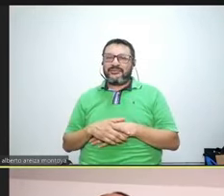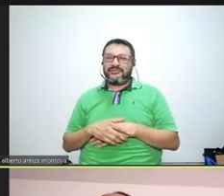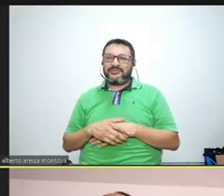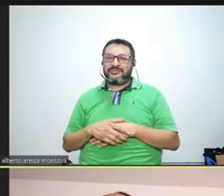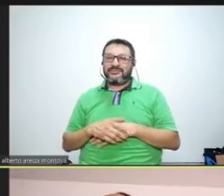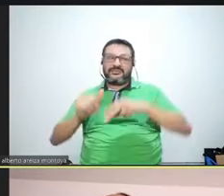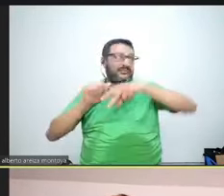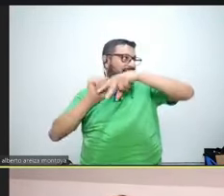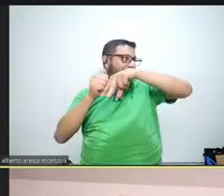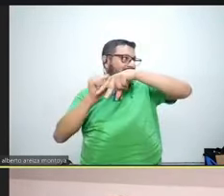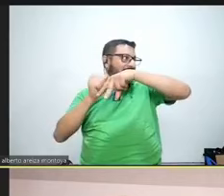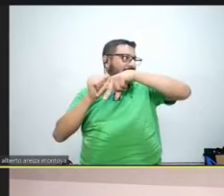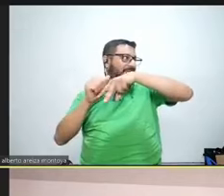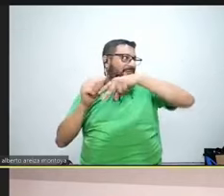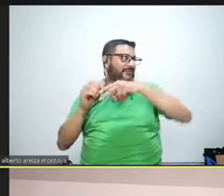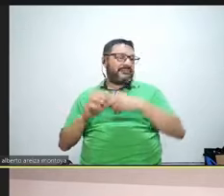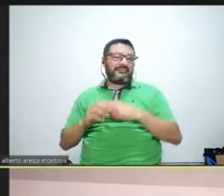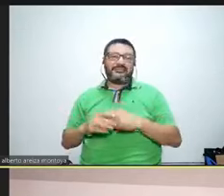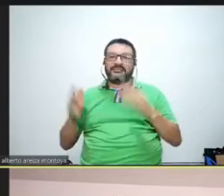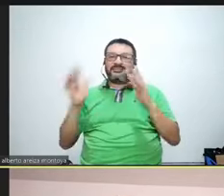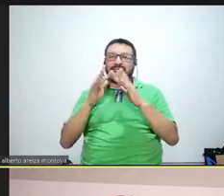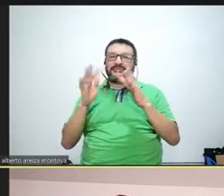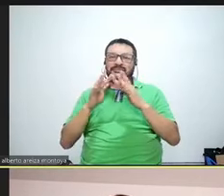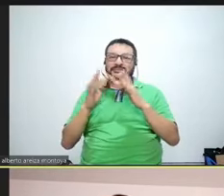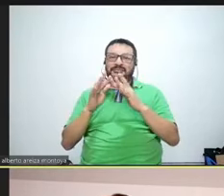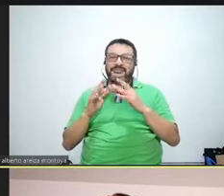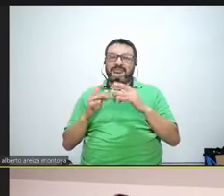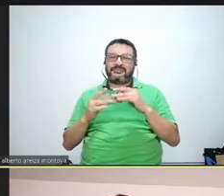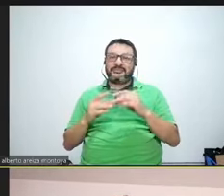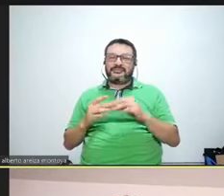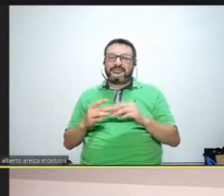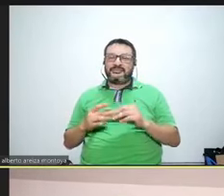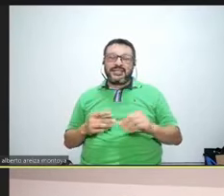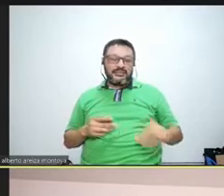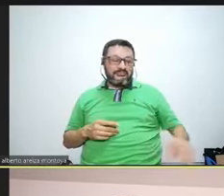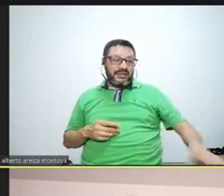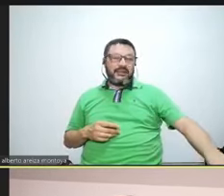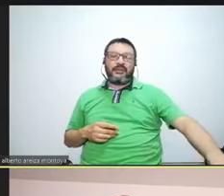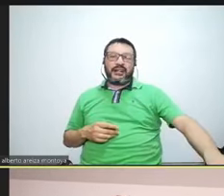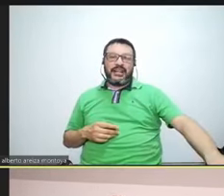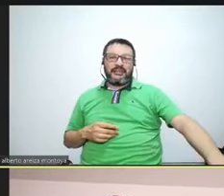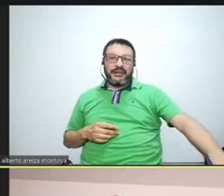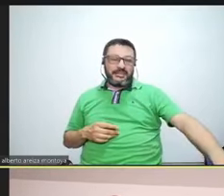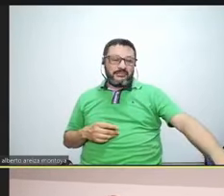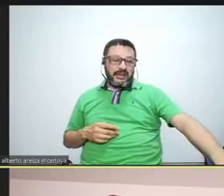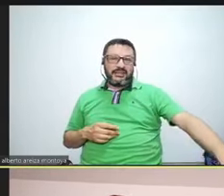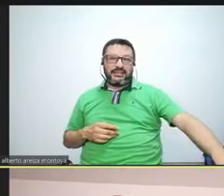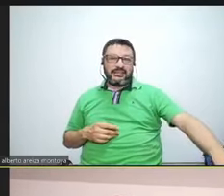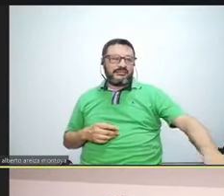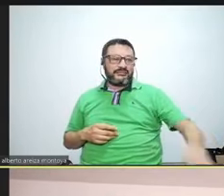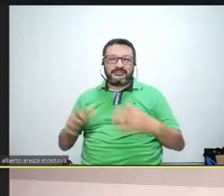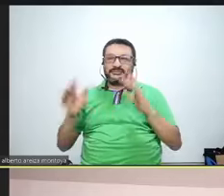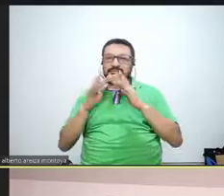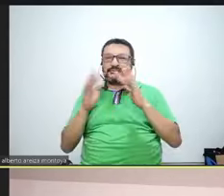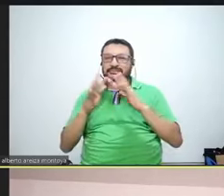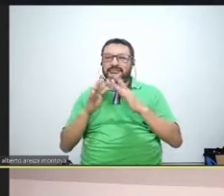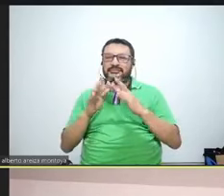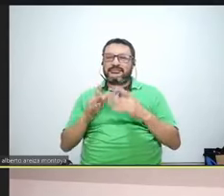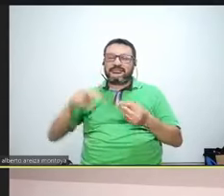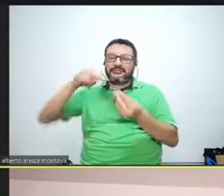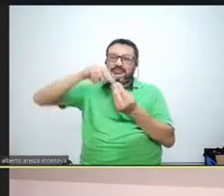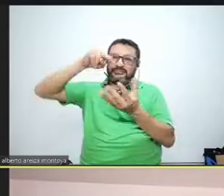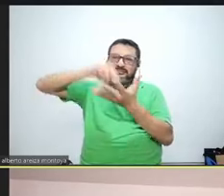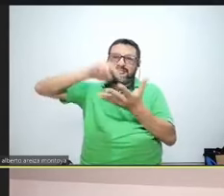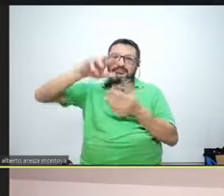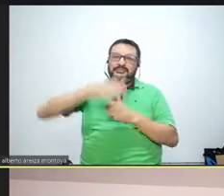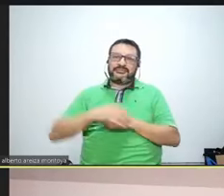alto rendimiento, no, o sea, es muy difícil que alguien se acopie a nosotros. O sea, alguien que no esté en el ambiente deportivo, ya